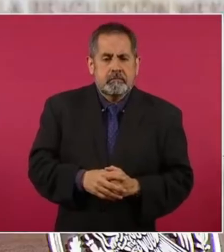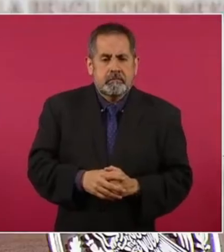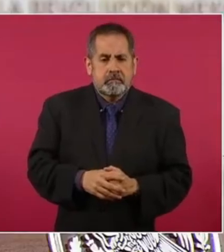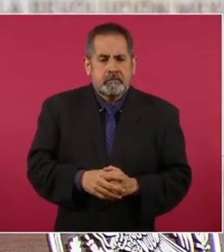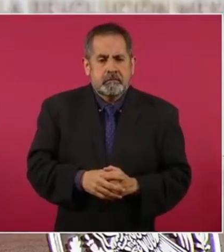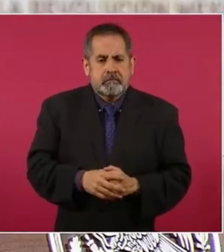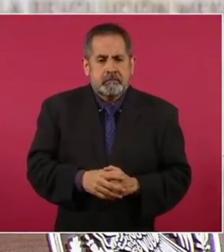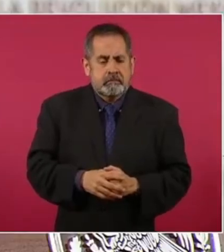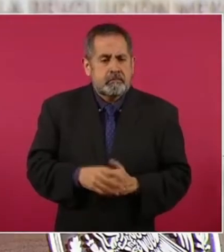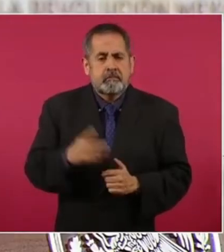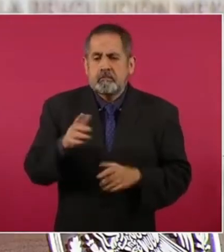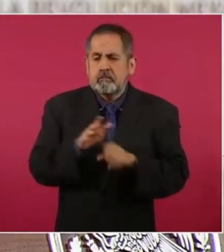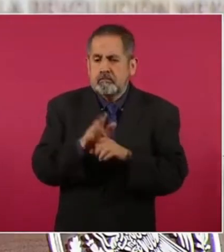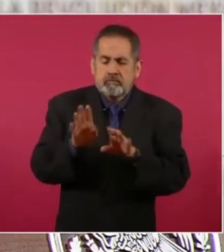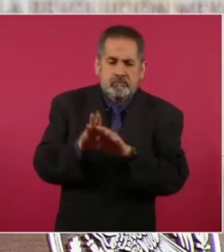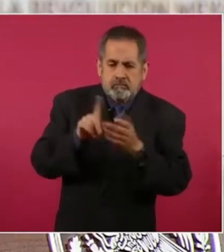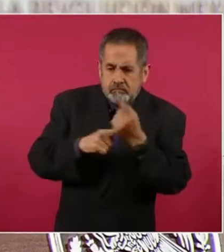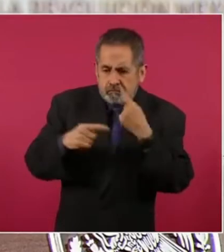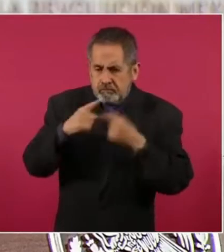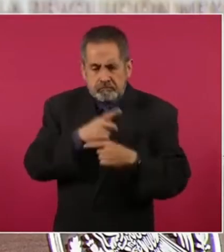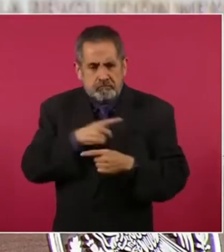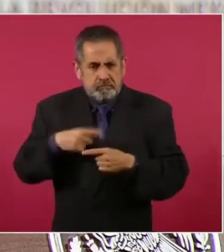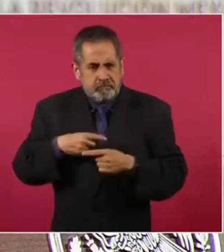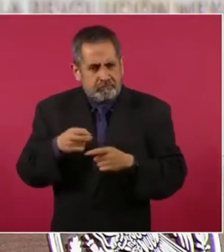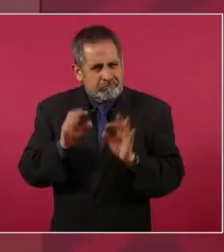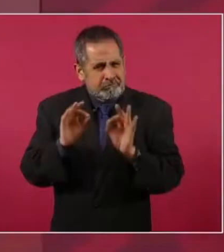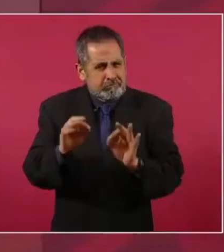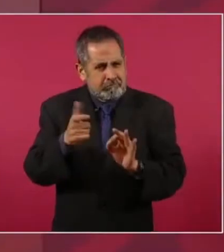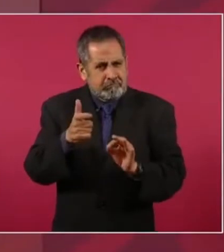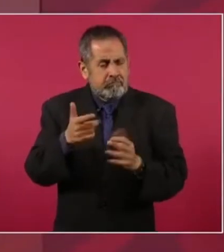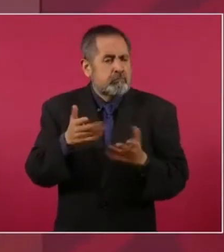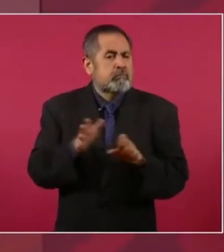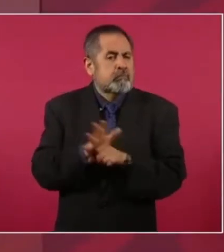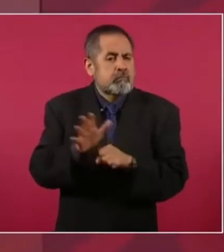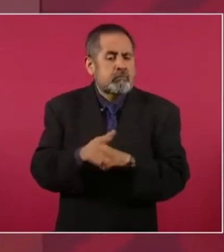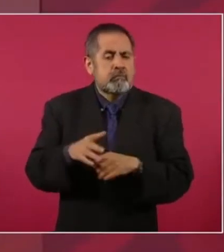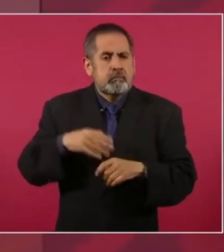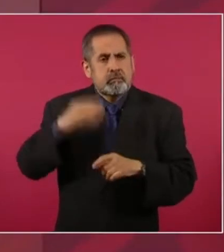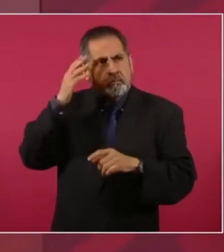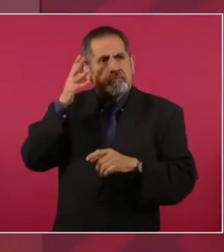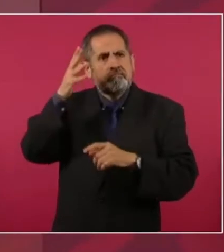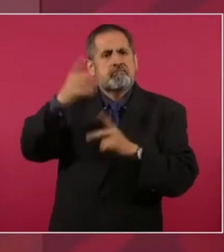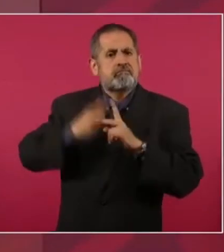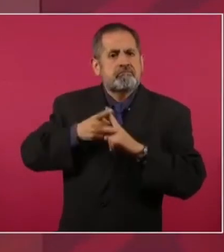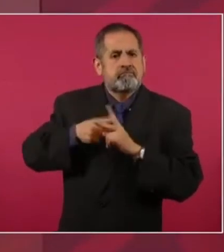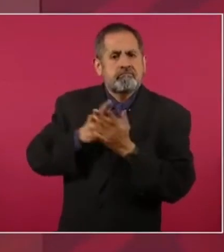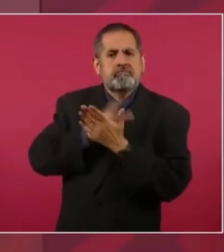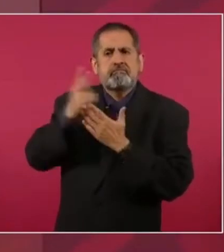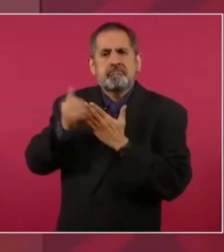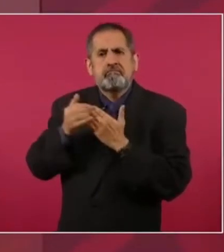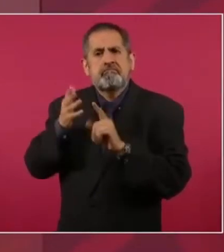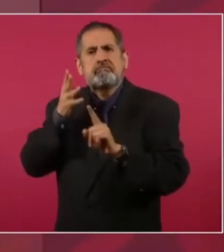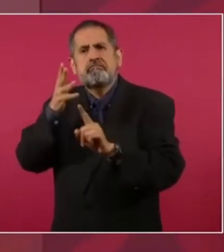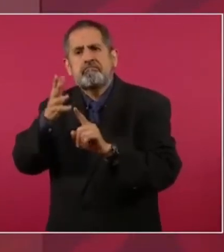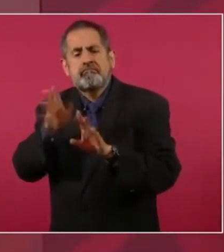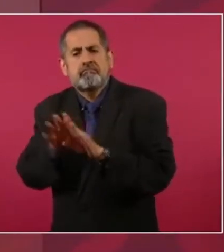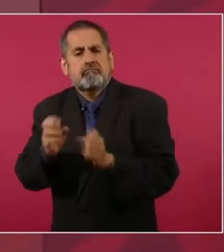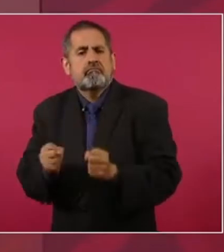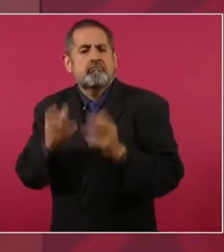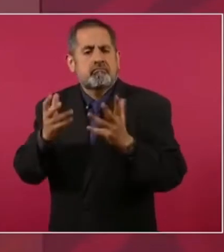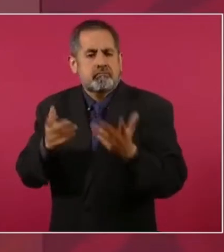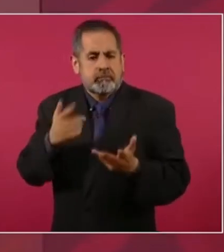de mantenerse, cuáles son sus proyecciones sobre